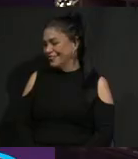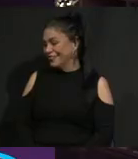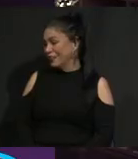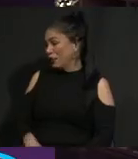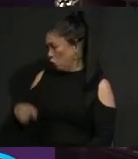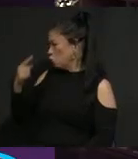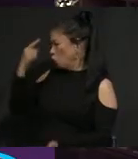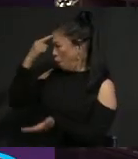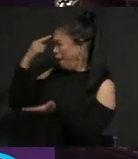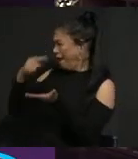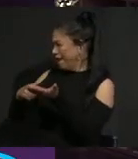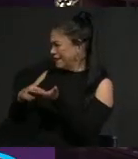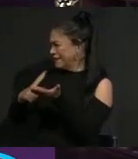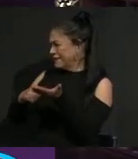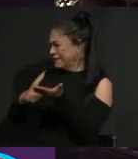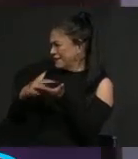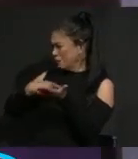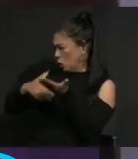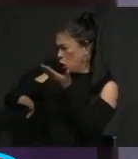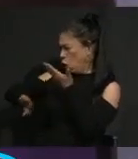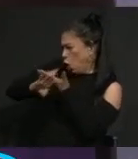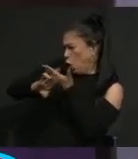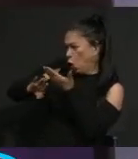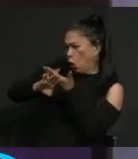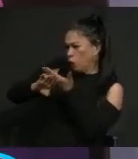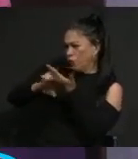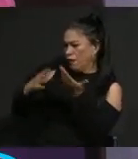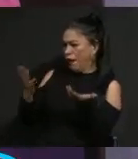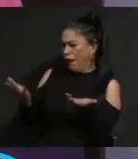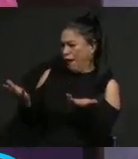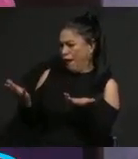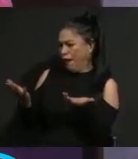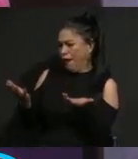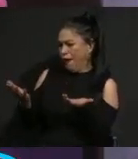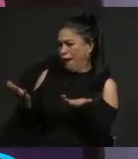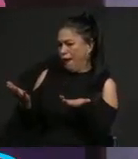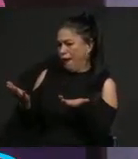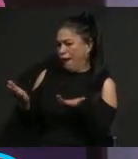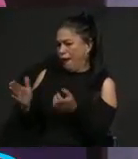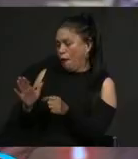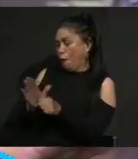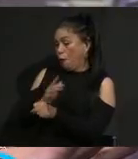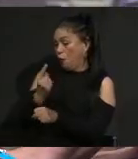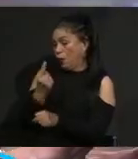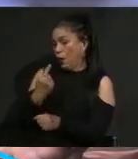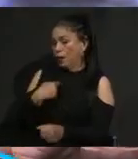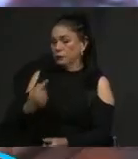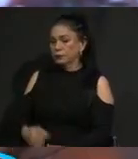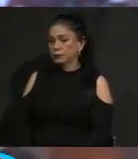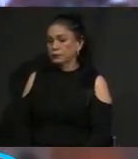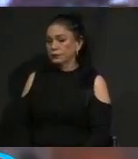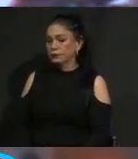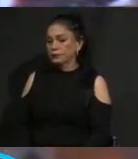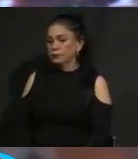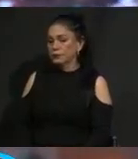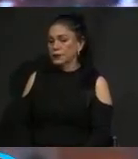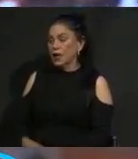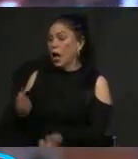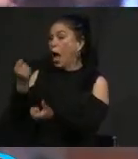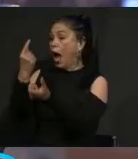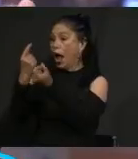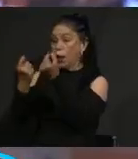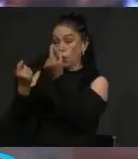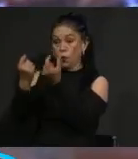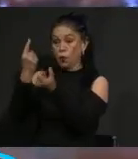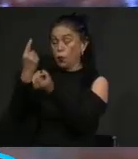está represalia o algo de lo que habías hecho porque fue muy cercano a cuando hiciste La pícara cámara todo el mundo pensaba que había sido amar por lo de la cámara